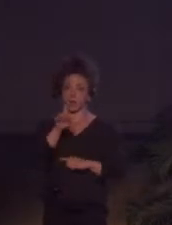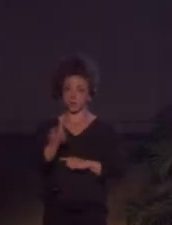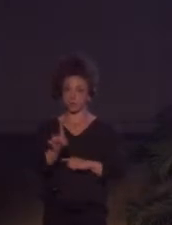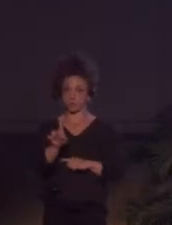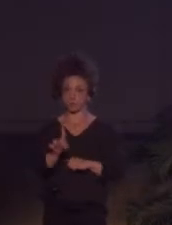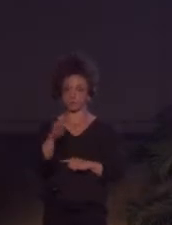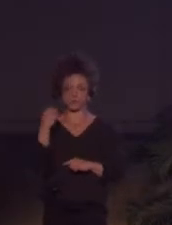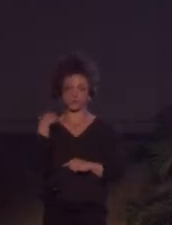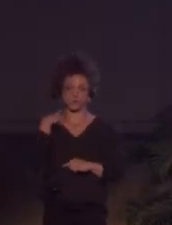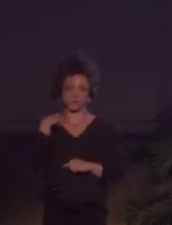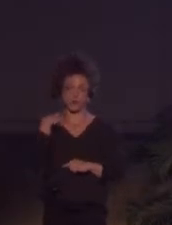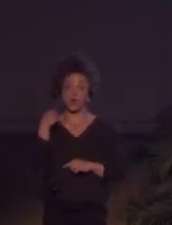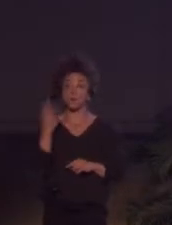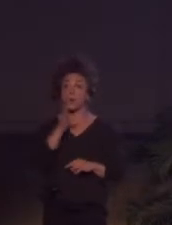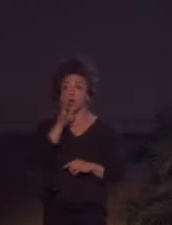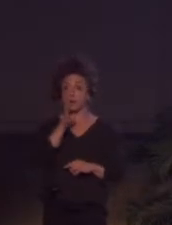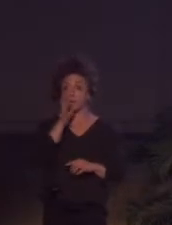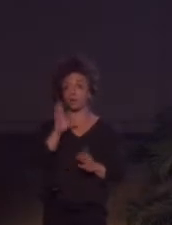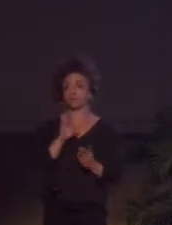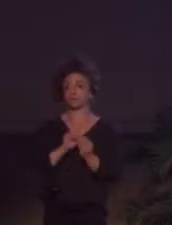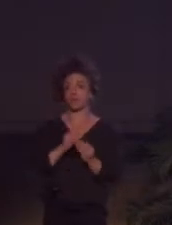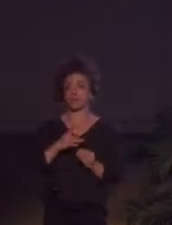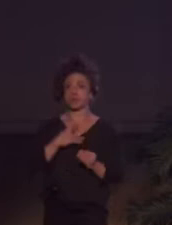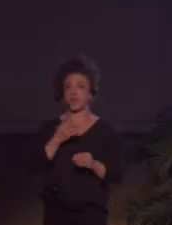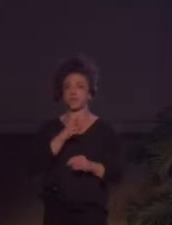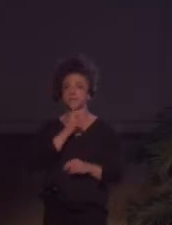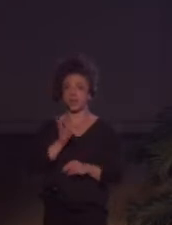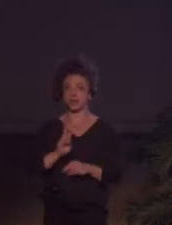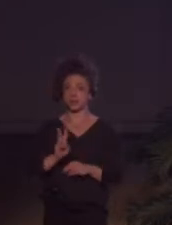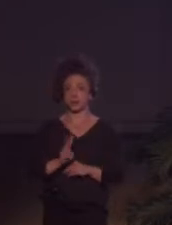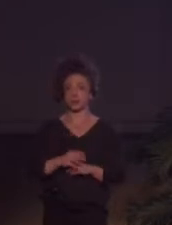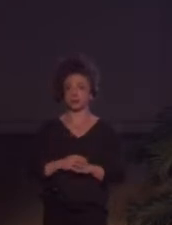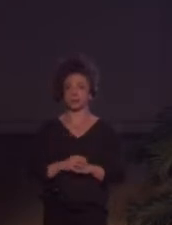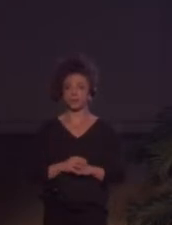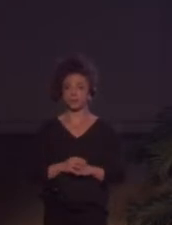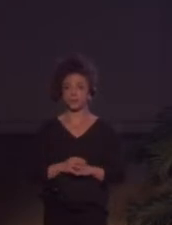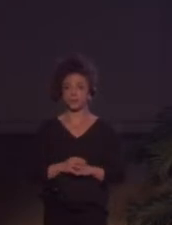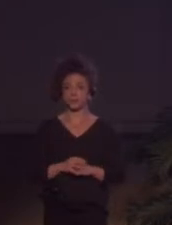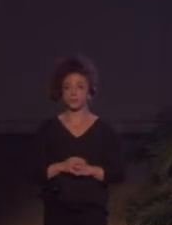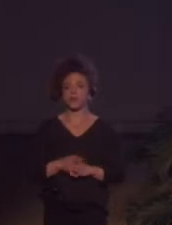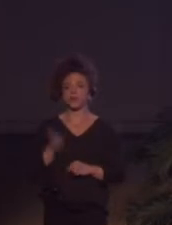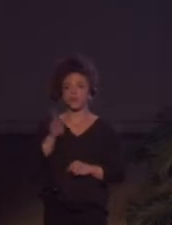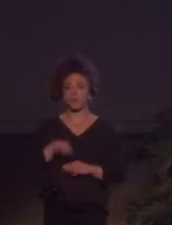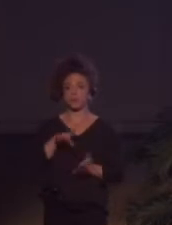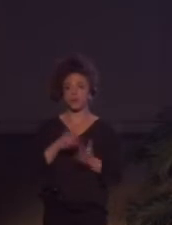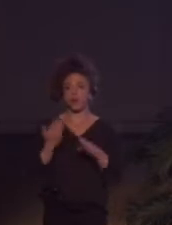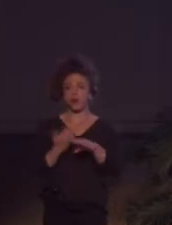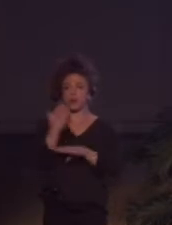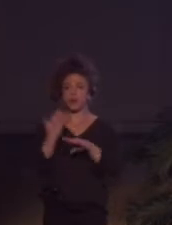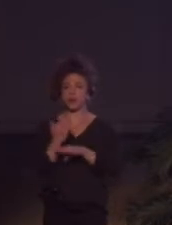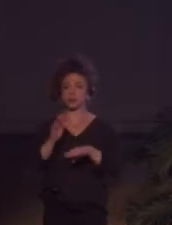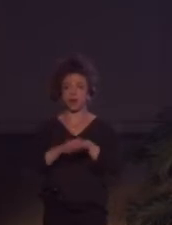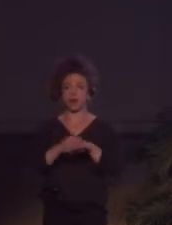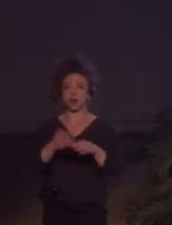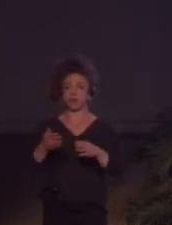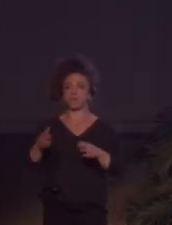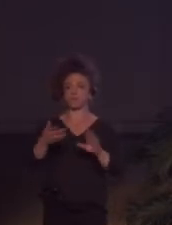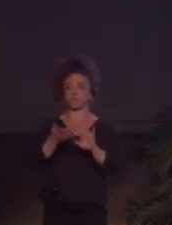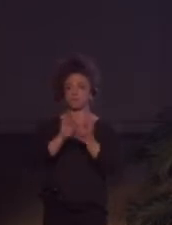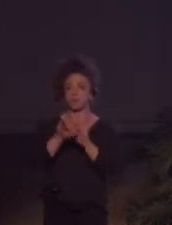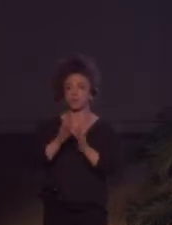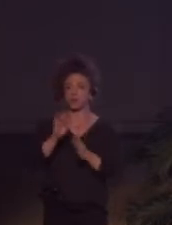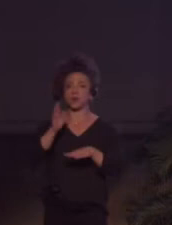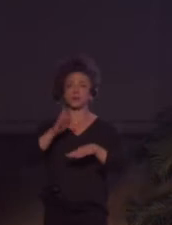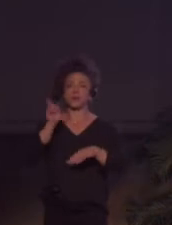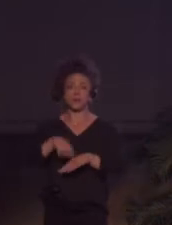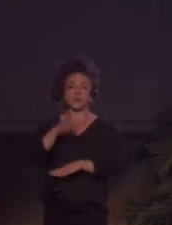bueno, topaketak ere egin ditugu, elkarbiltzeko, hitzaldiak antolatzeko, gai honen inguruan. Lehenengo urtean izan ziren presentzialak,